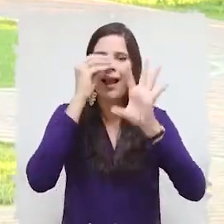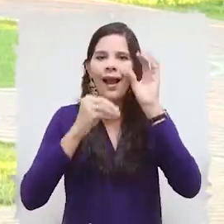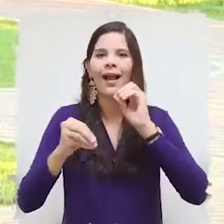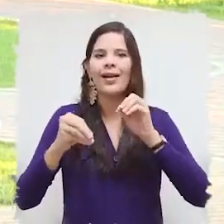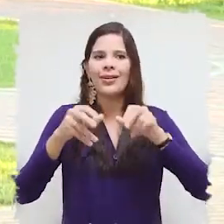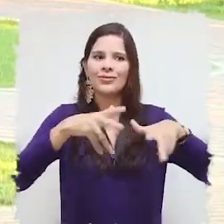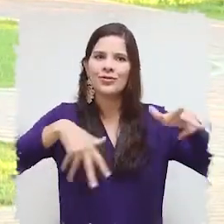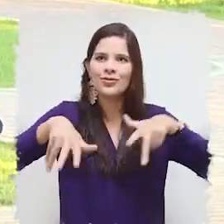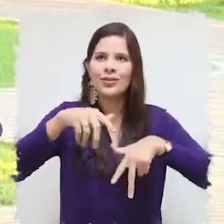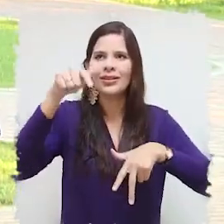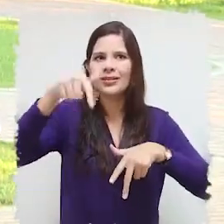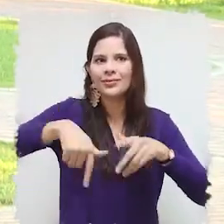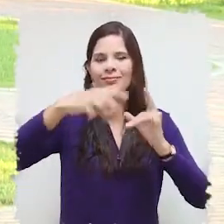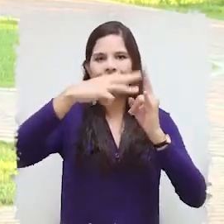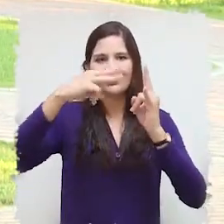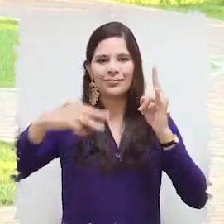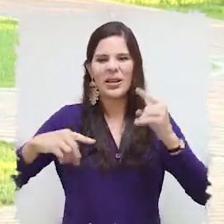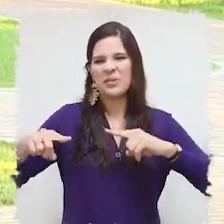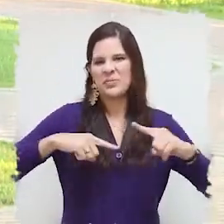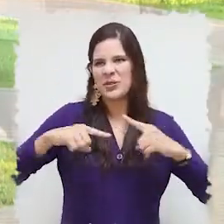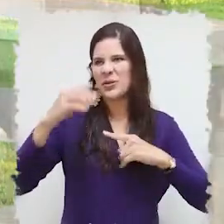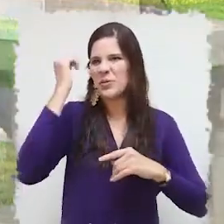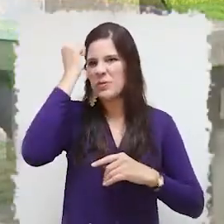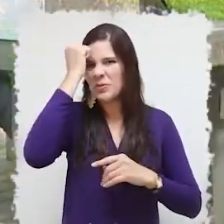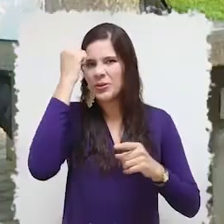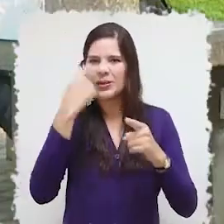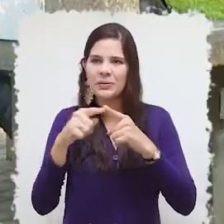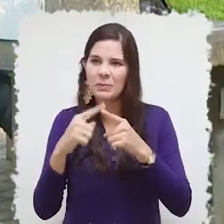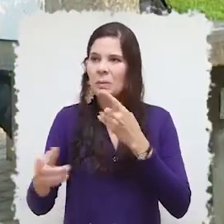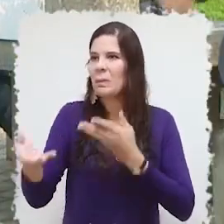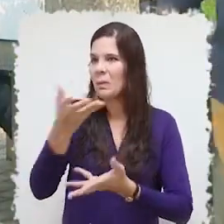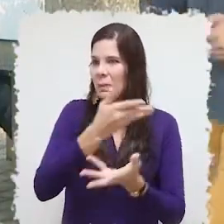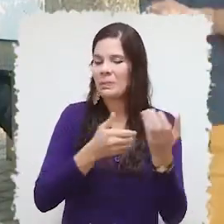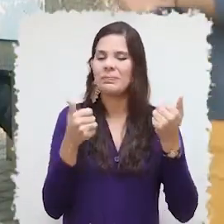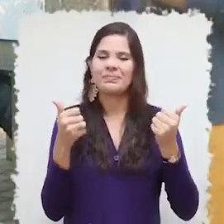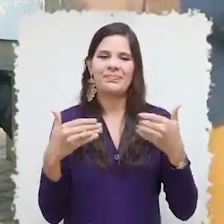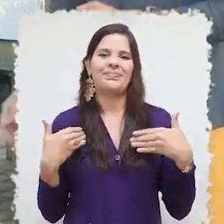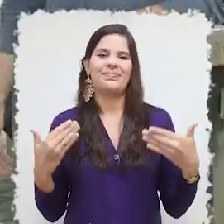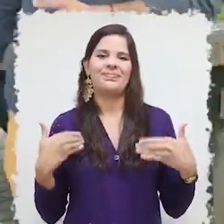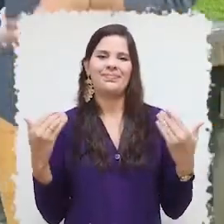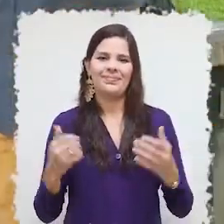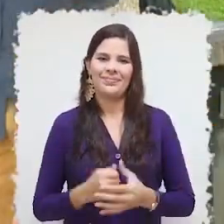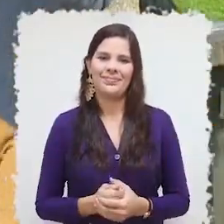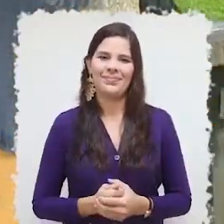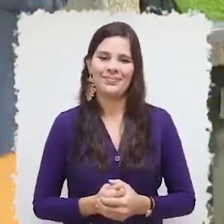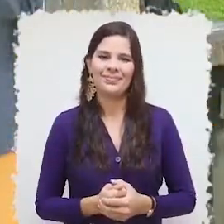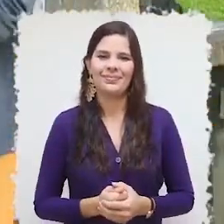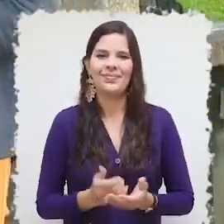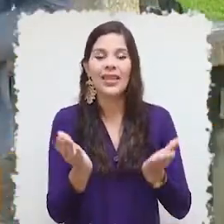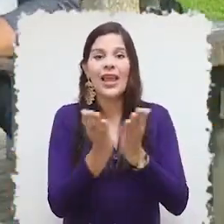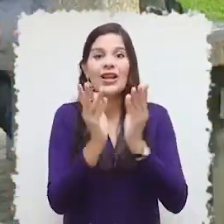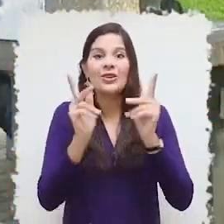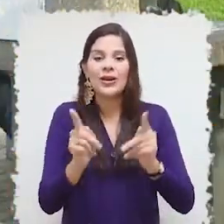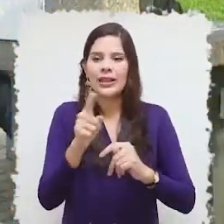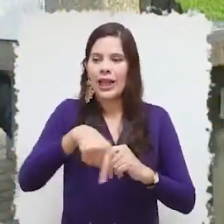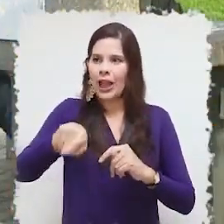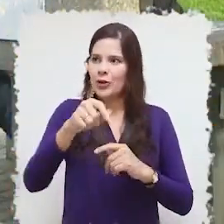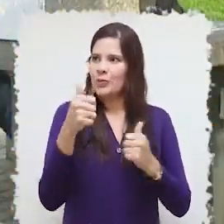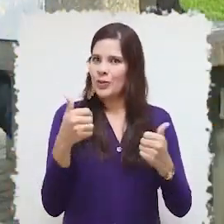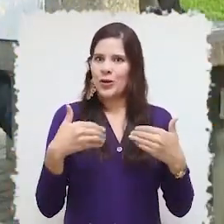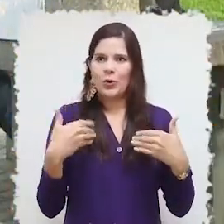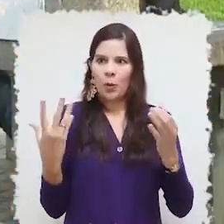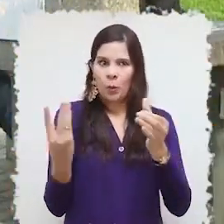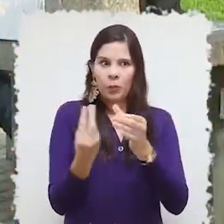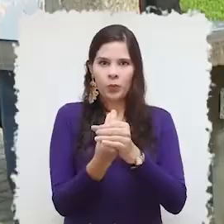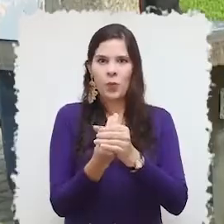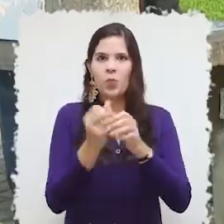el contacto con el personal docente y administrativo. Los bachilleres participantes en esta iniciativa destacaron el criterio de inclusión del programa